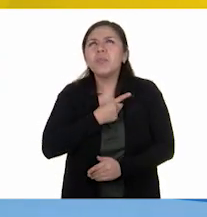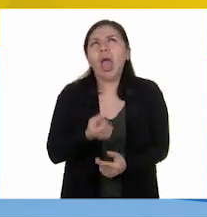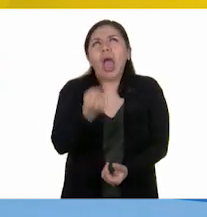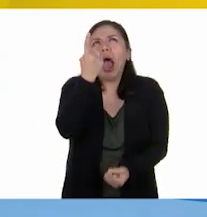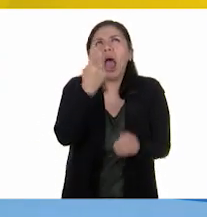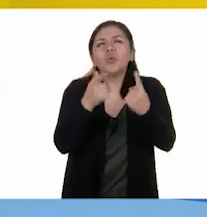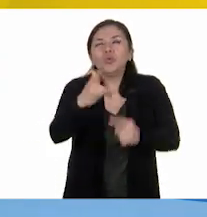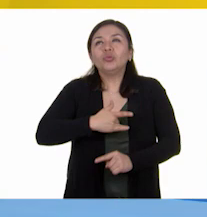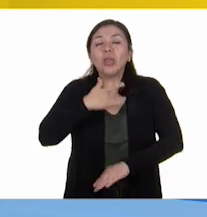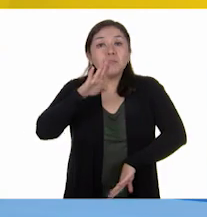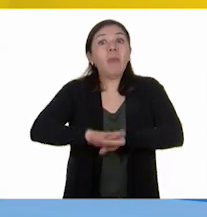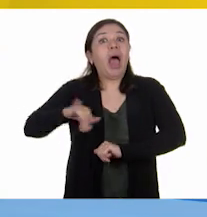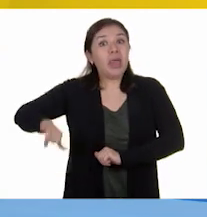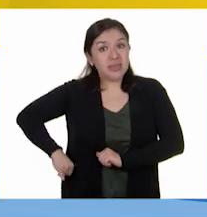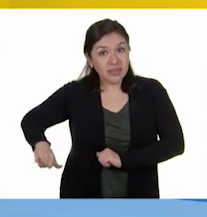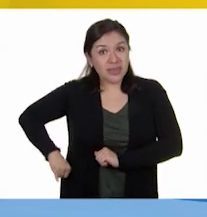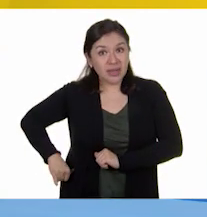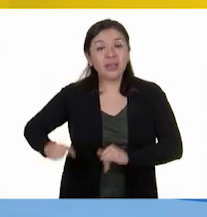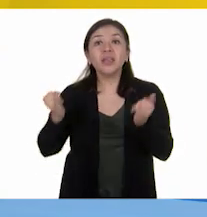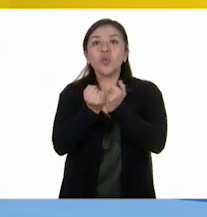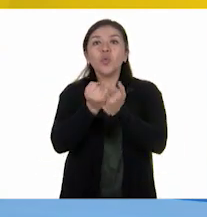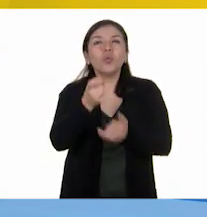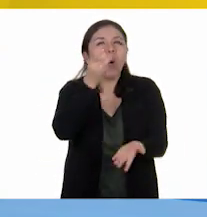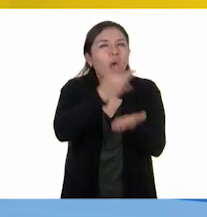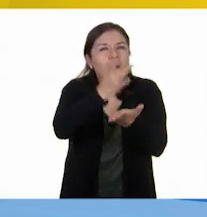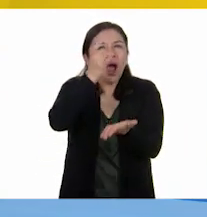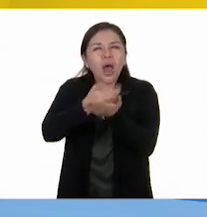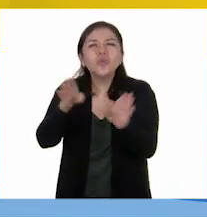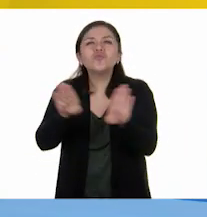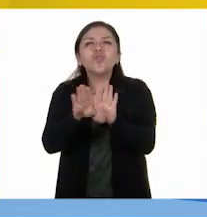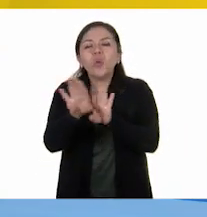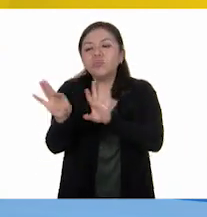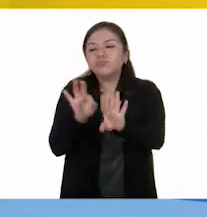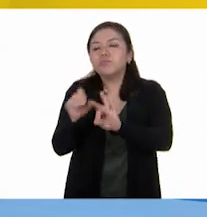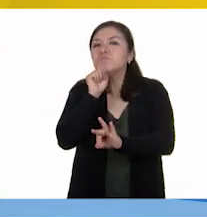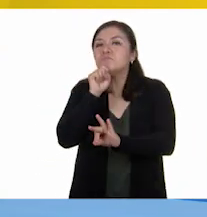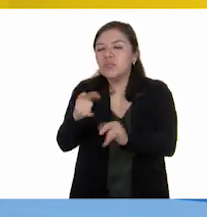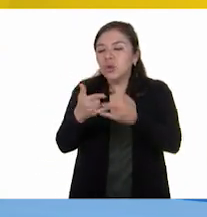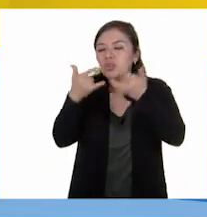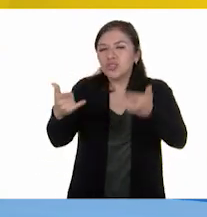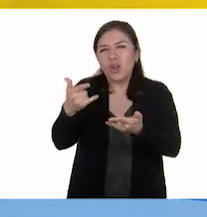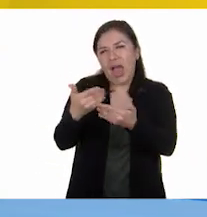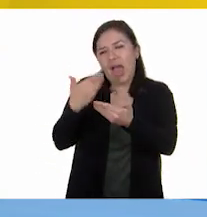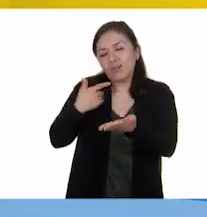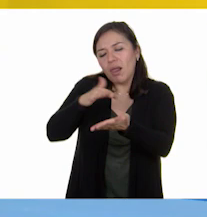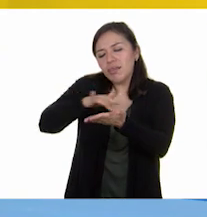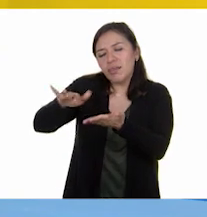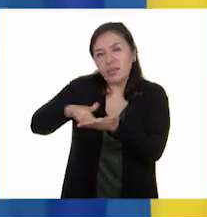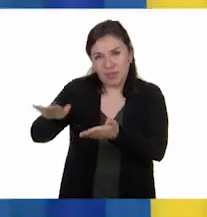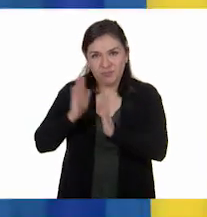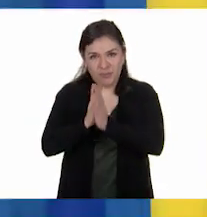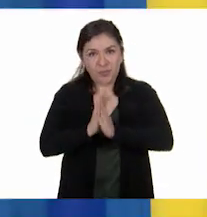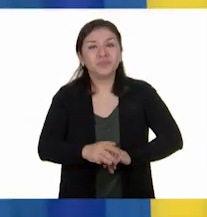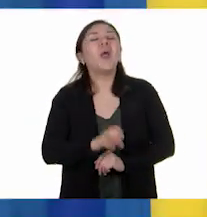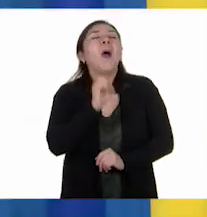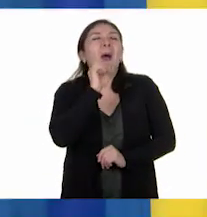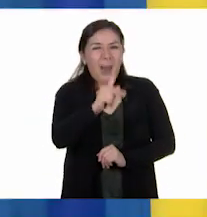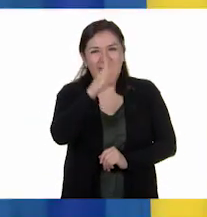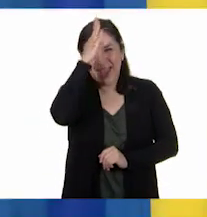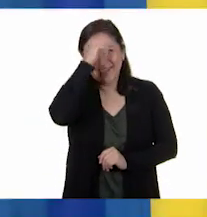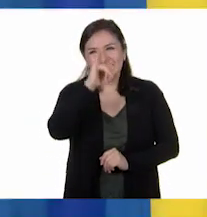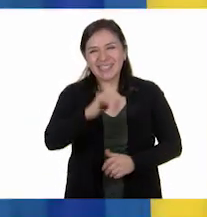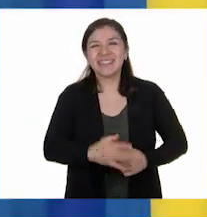hayan resultado más interesantes y sobre todo que hayas identificado en los relatos históricos que estuvimos leyendo. De acuerdo,